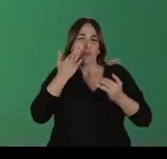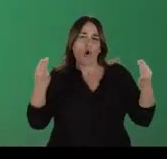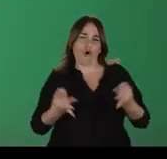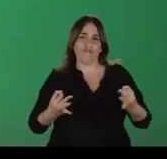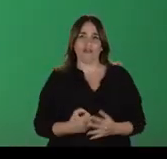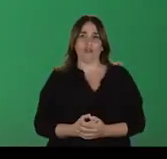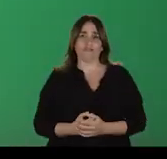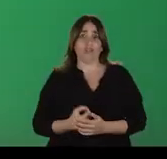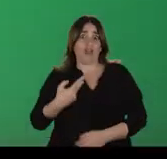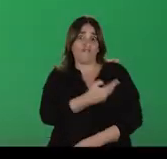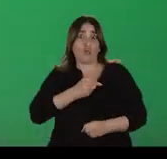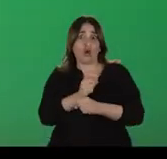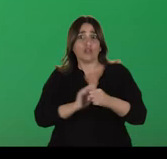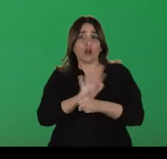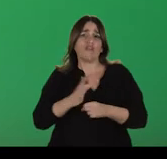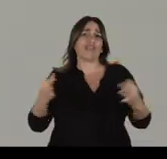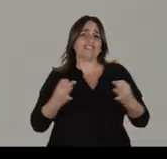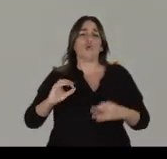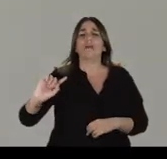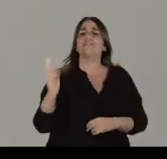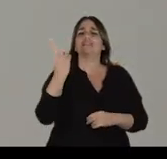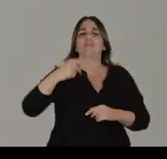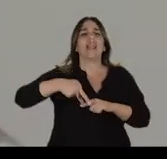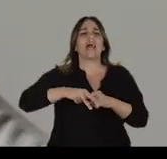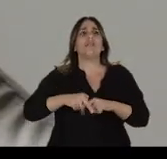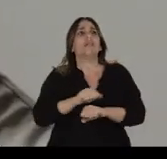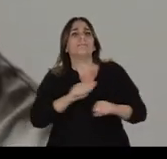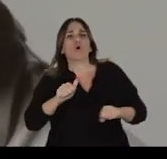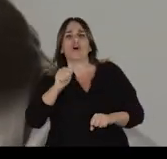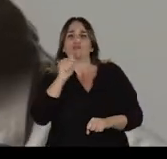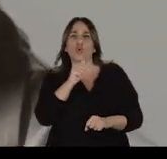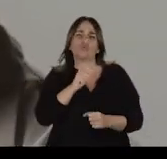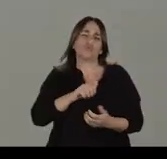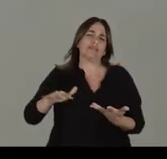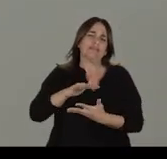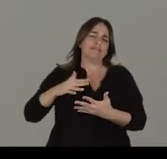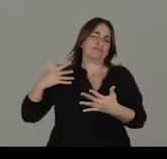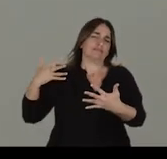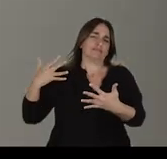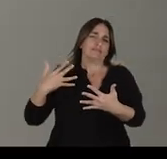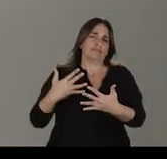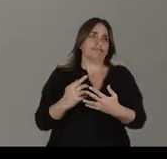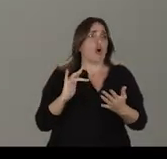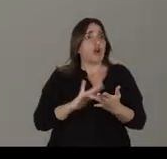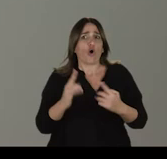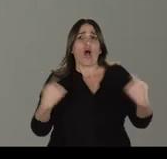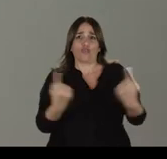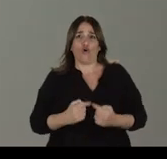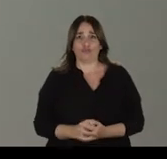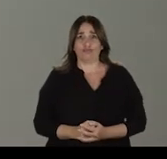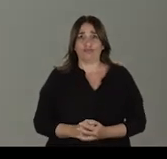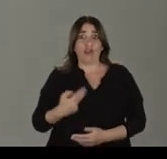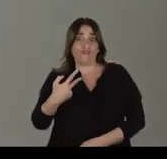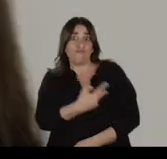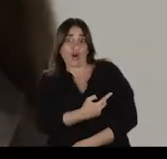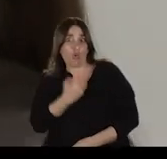el COVID-19 son muy seguras. Y además son la principal herramienta para salir de este largo proceso que nos afectó a todos. Estas nuevas